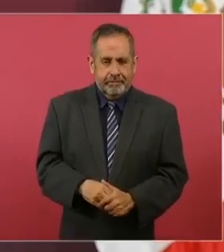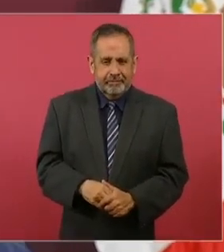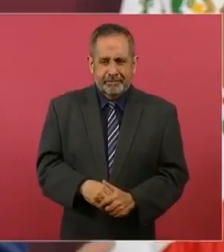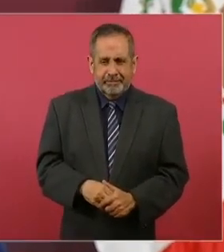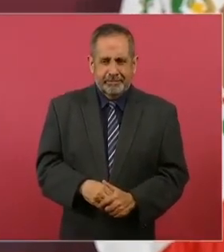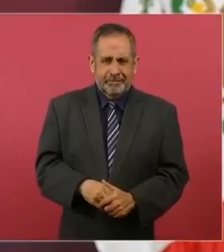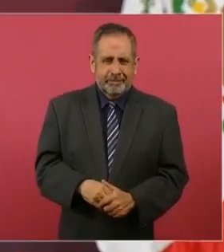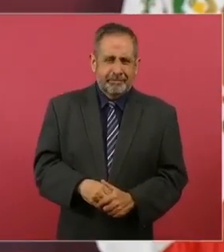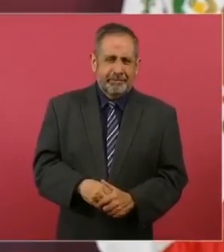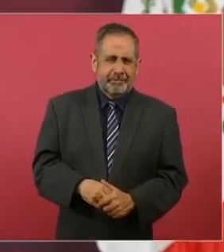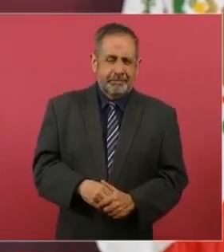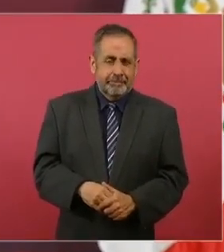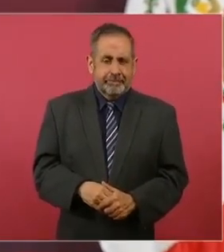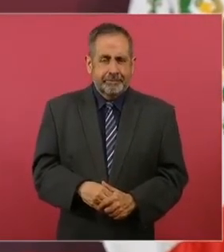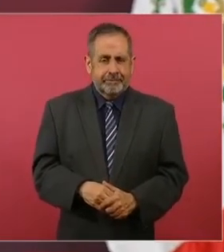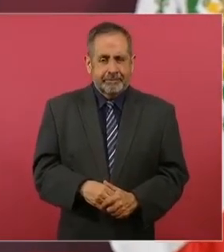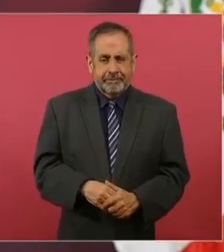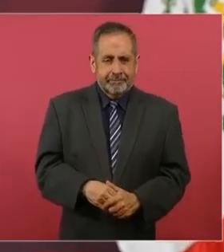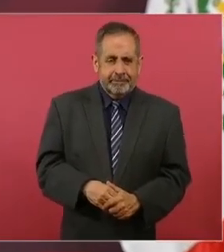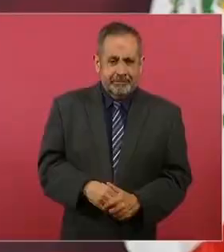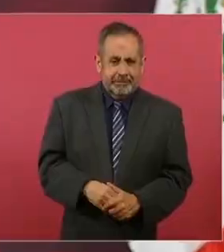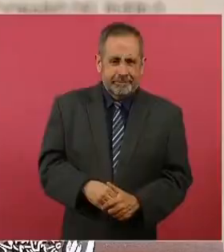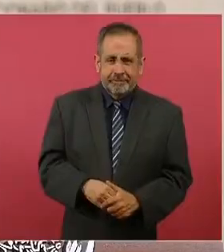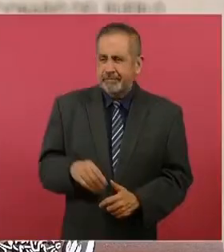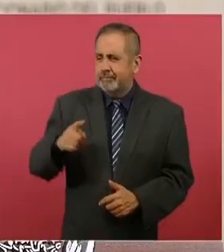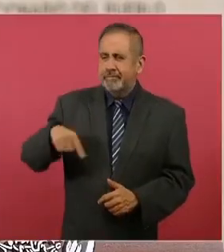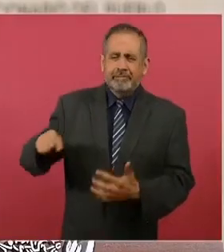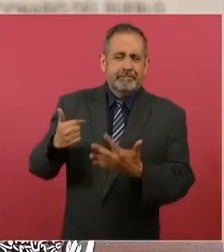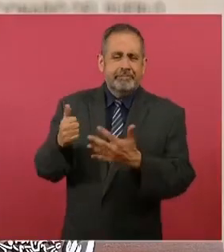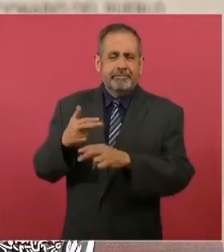Ni siquiera han dicho,